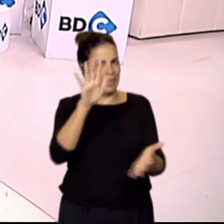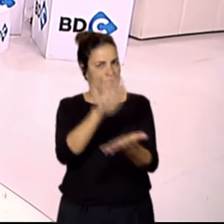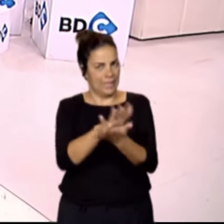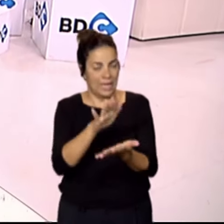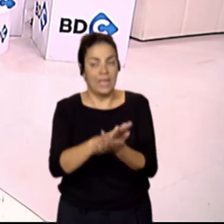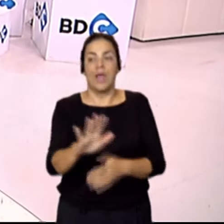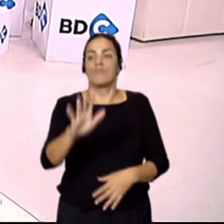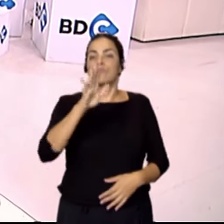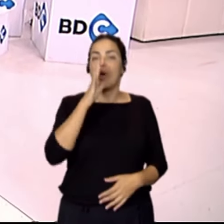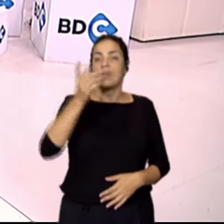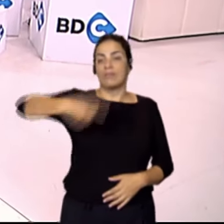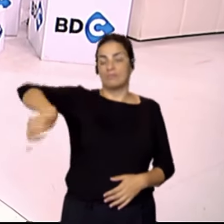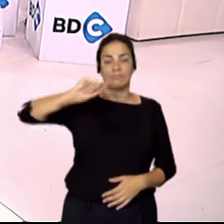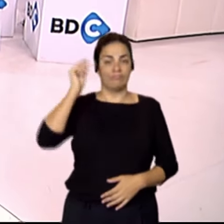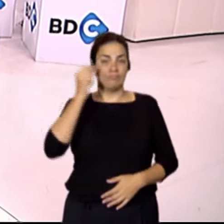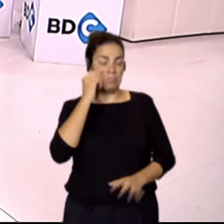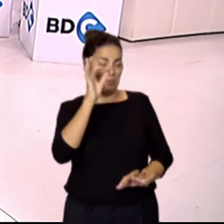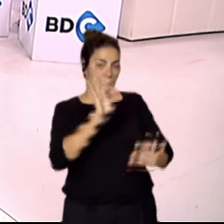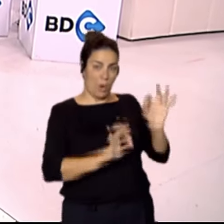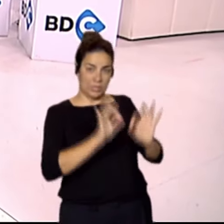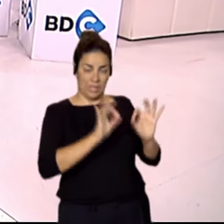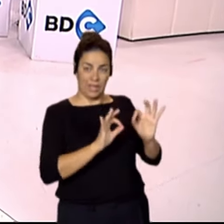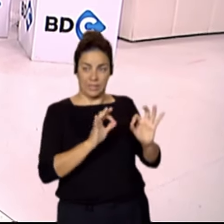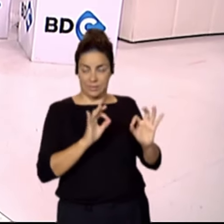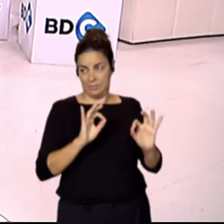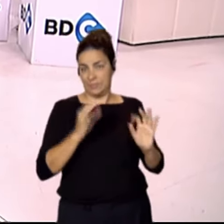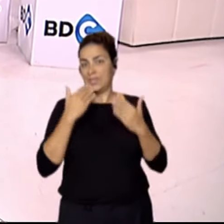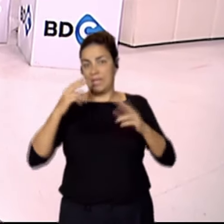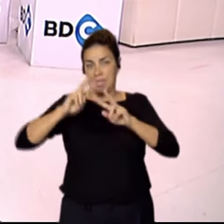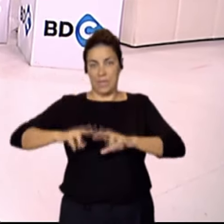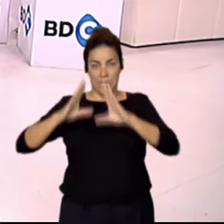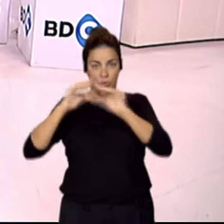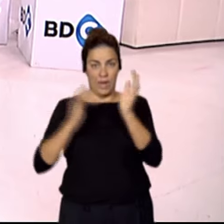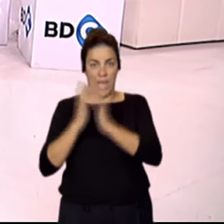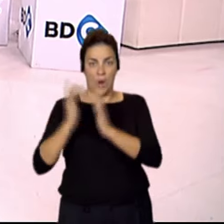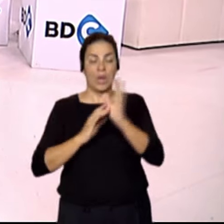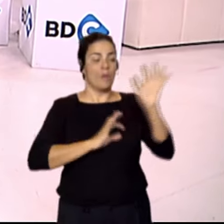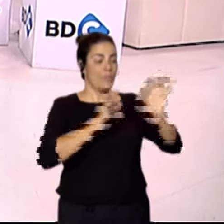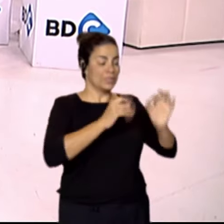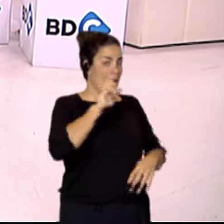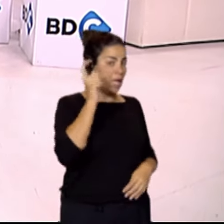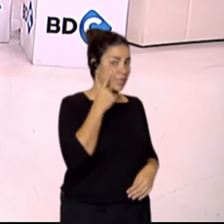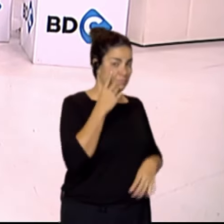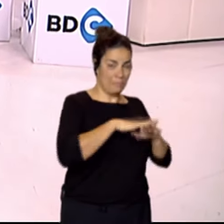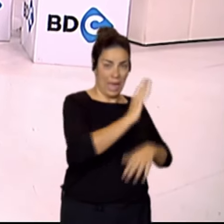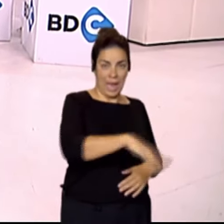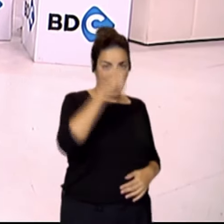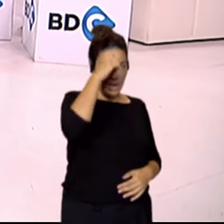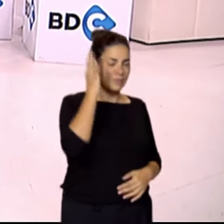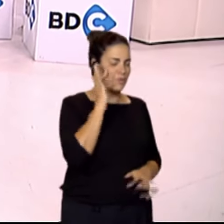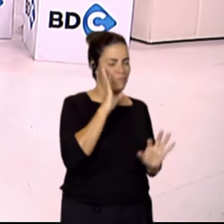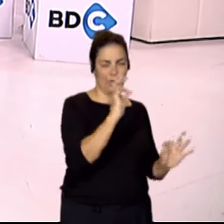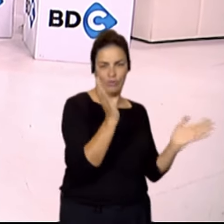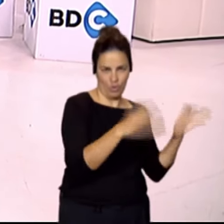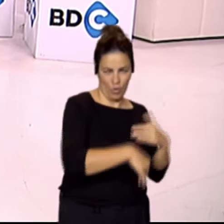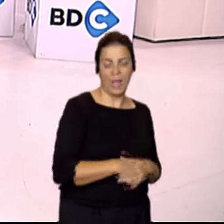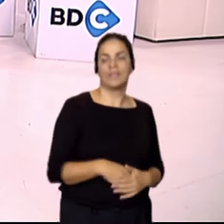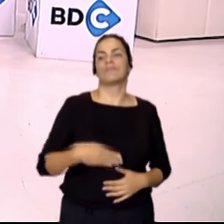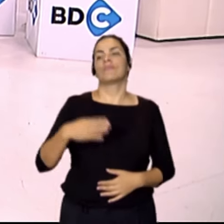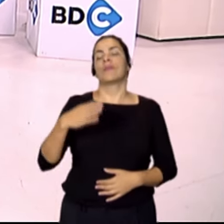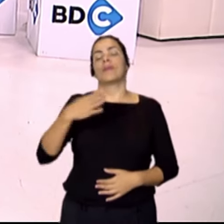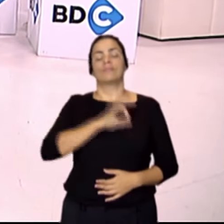por las cantidades que ustedes han encontrado en la universidad la laguna no son peligrosos para los niños y niñas Bárbara socas profesor investigadora de la ul Muchas